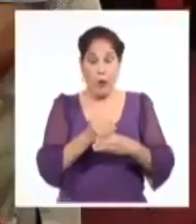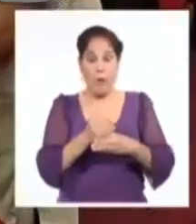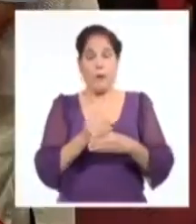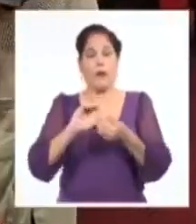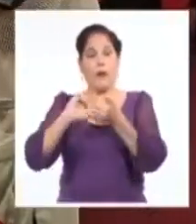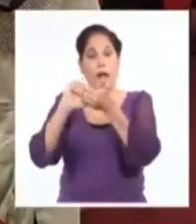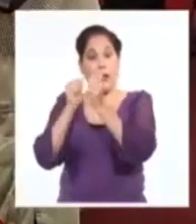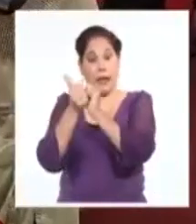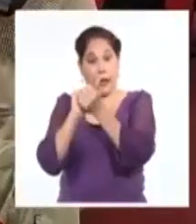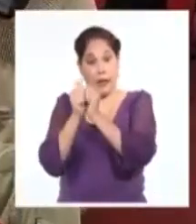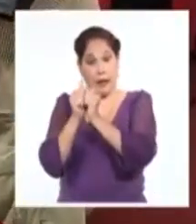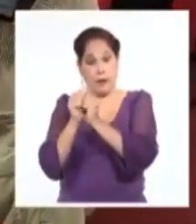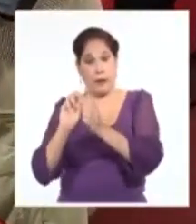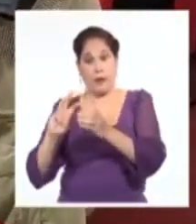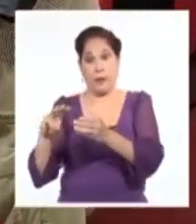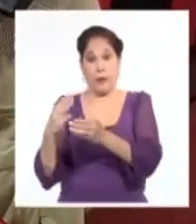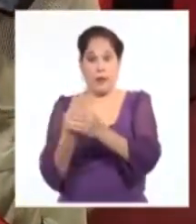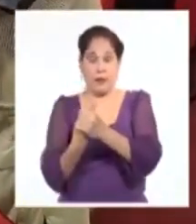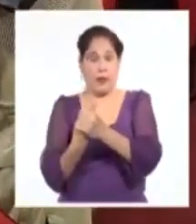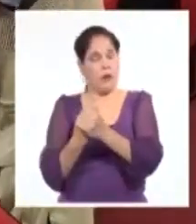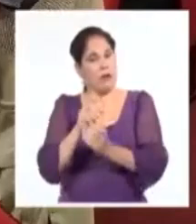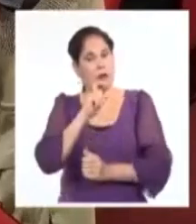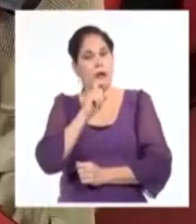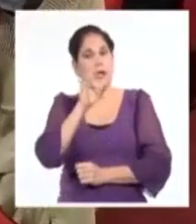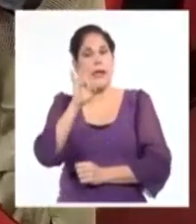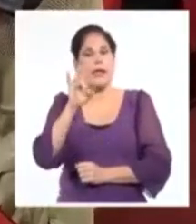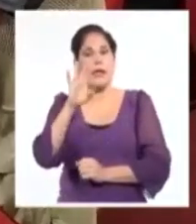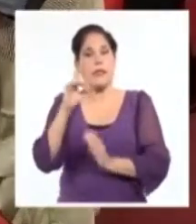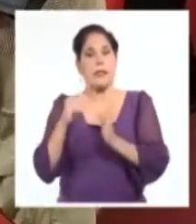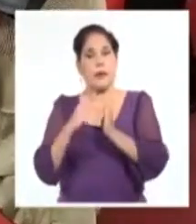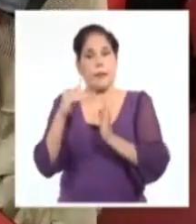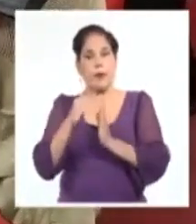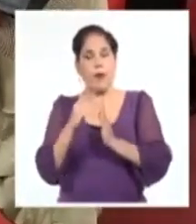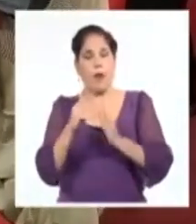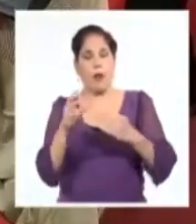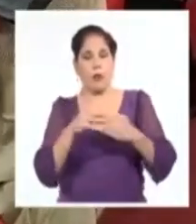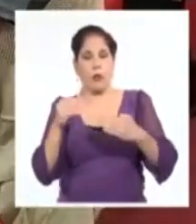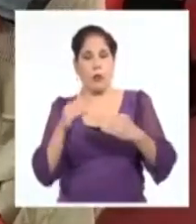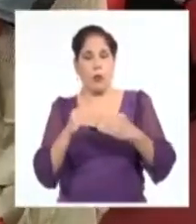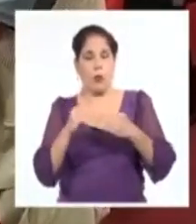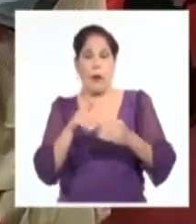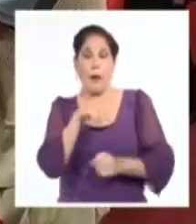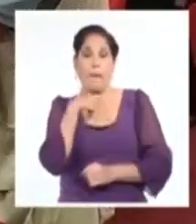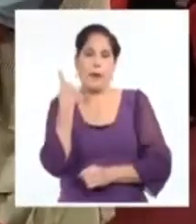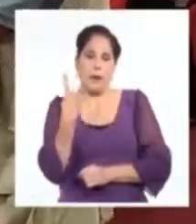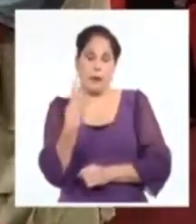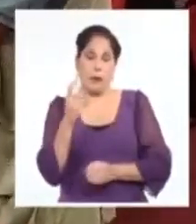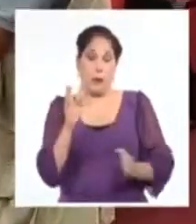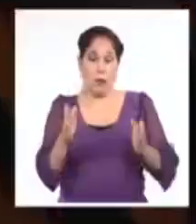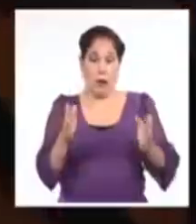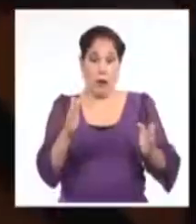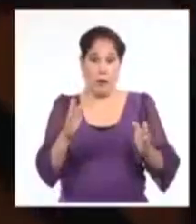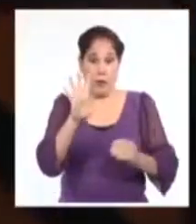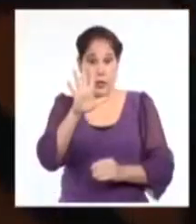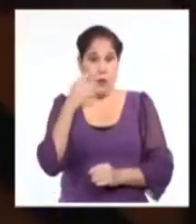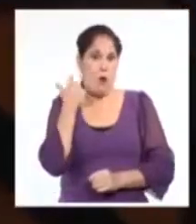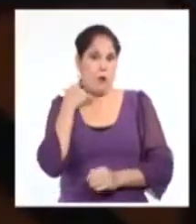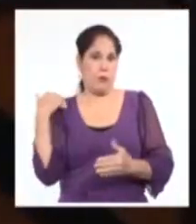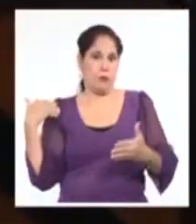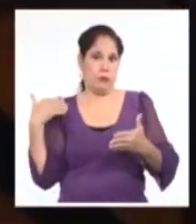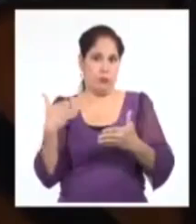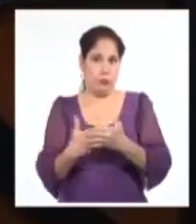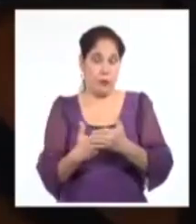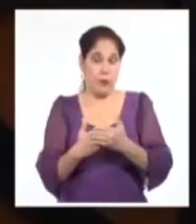movimiento deportivo cubano le ha costado más de 15 millones de dólares solo en los últimos 5 años.